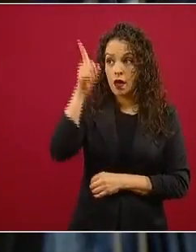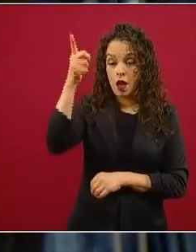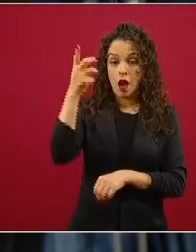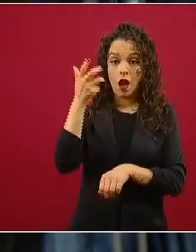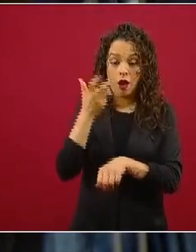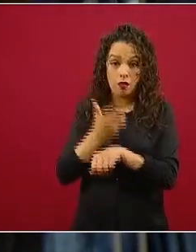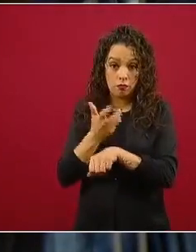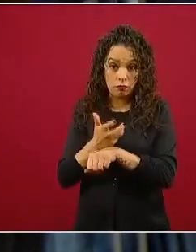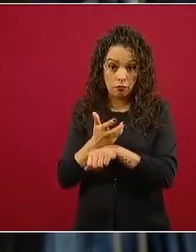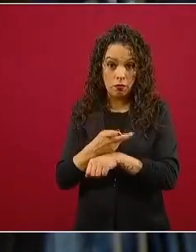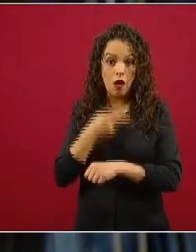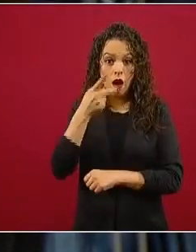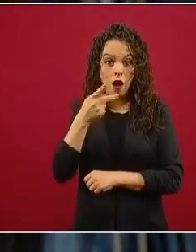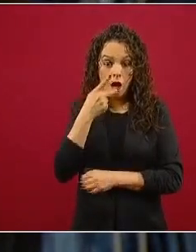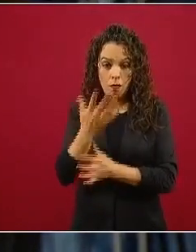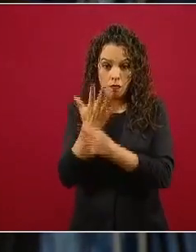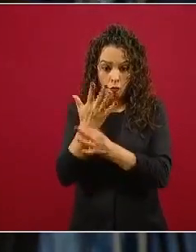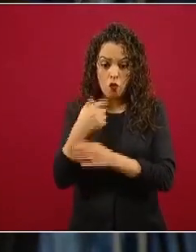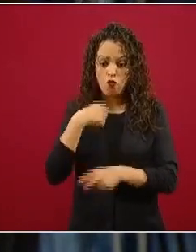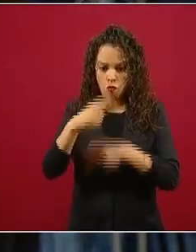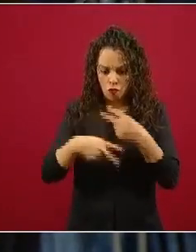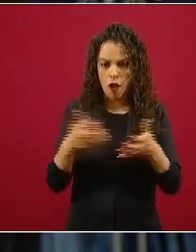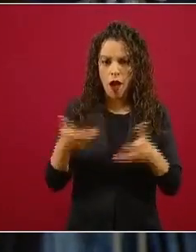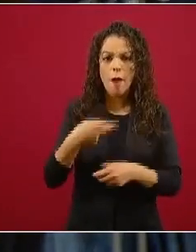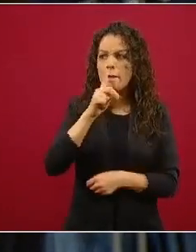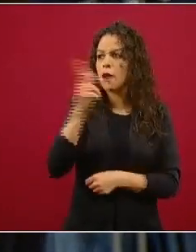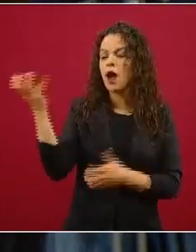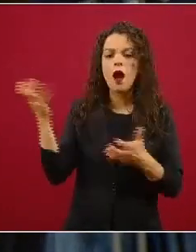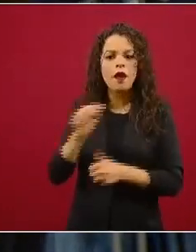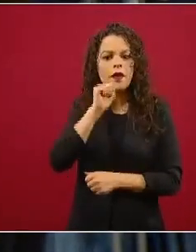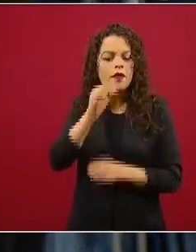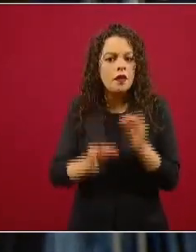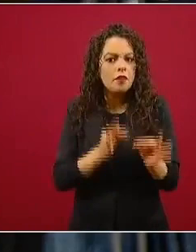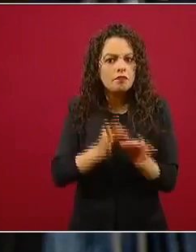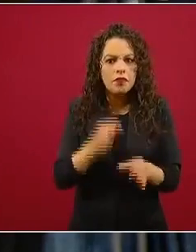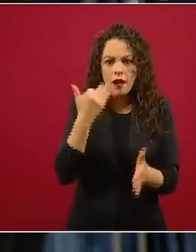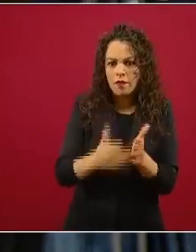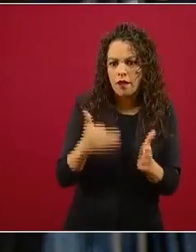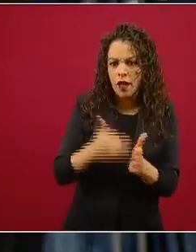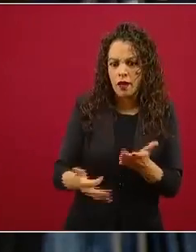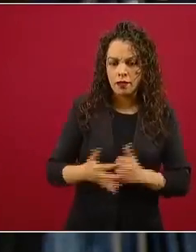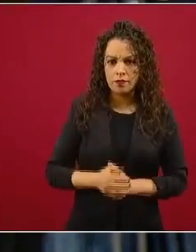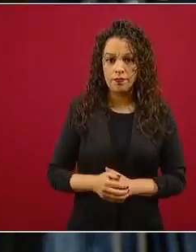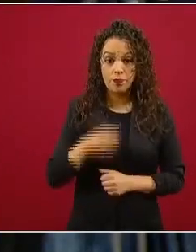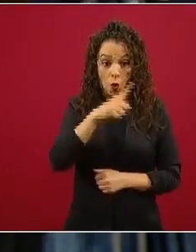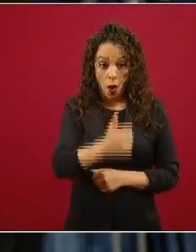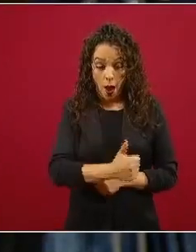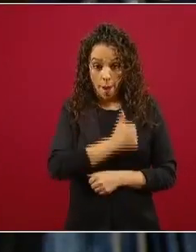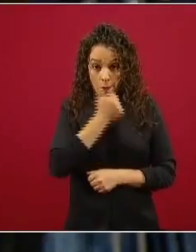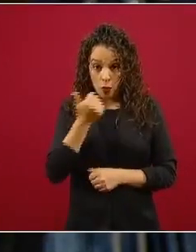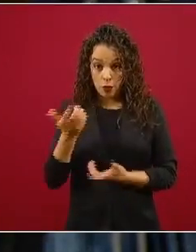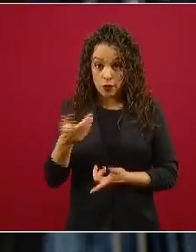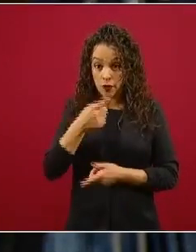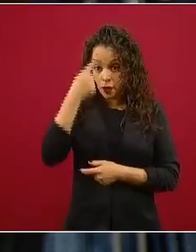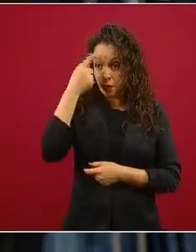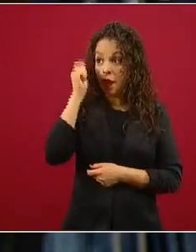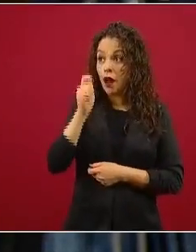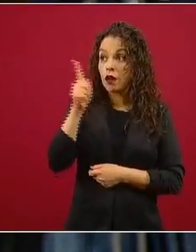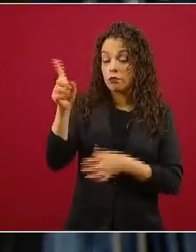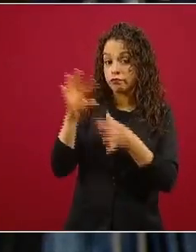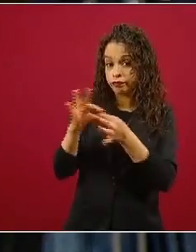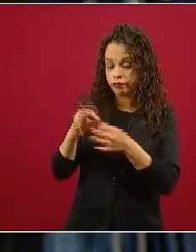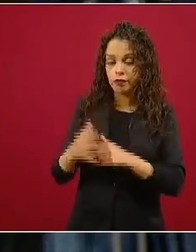no cumplieron. Esa es una. El otro tema, aprovechando que está el canciller y la secretaria don